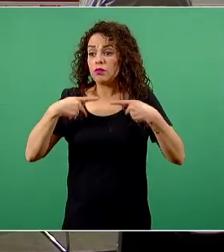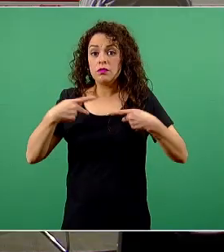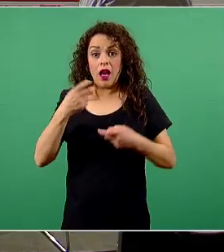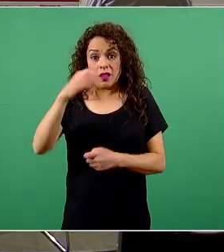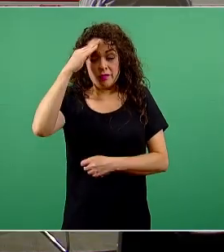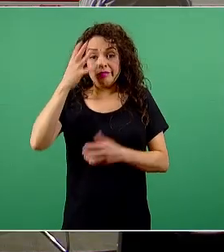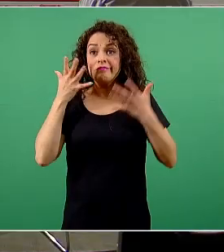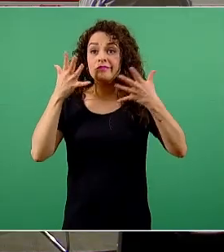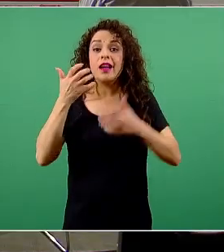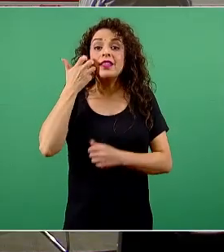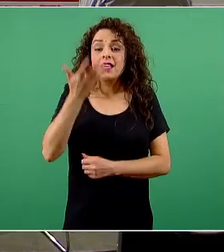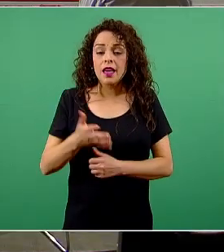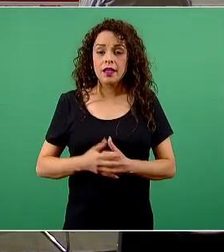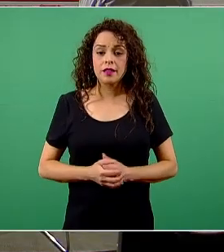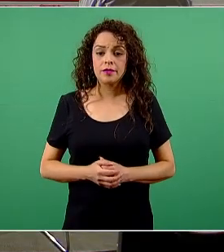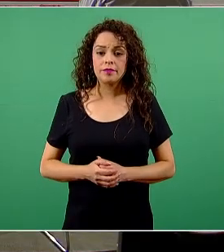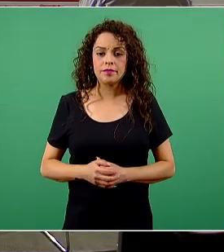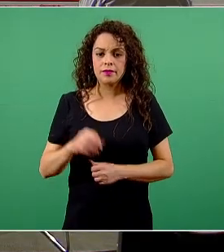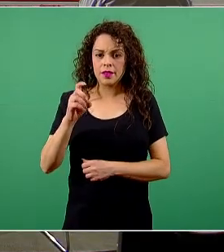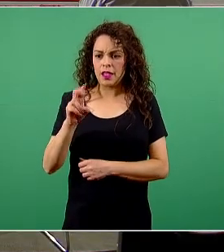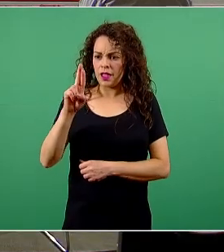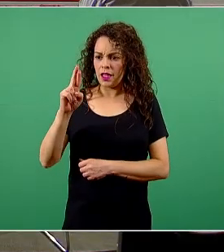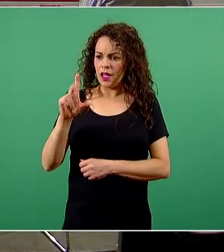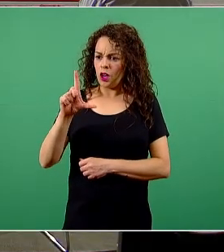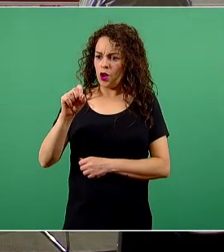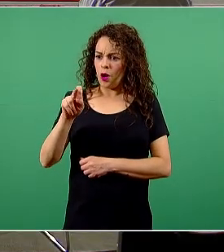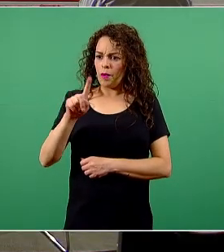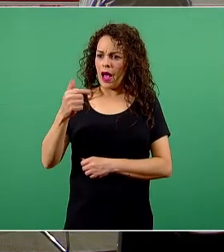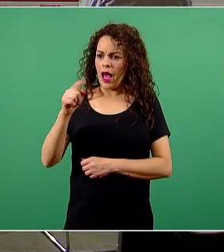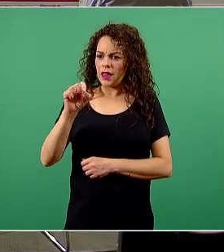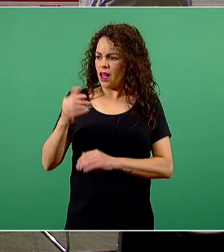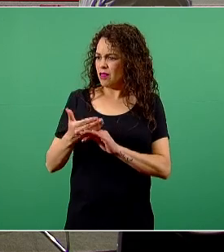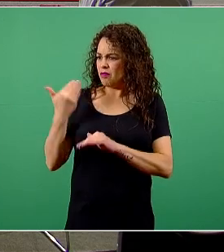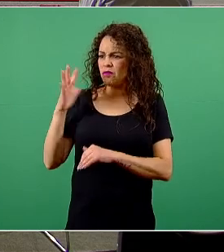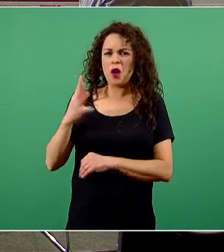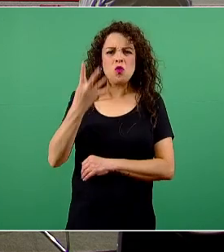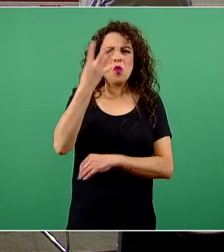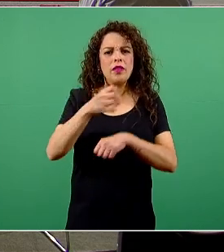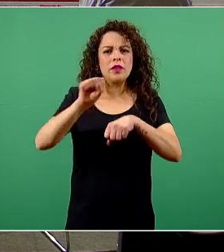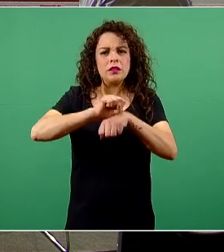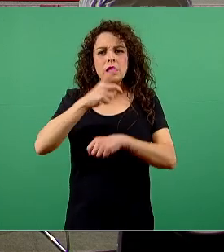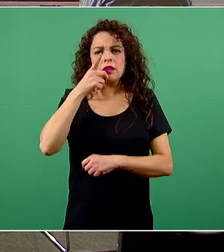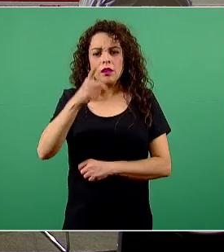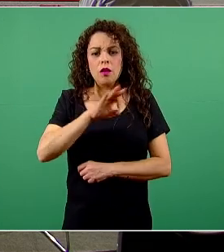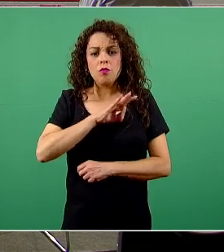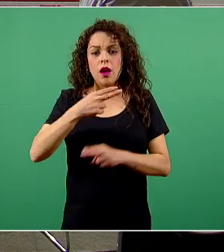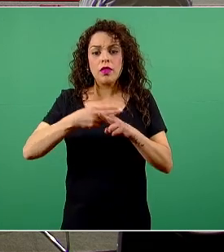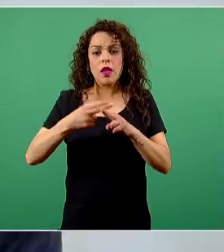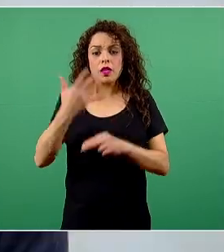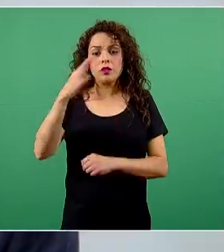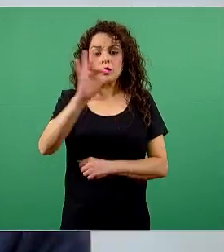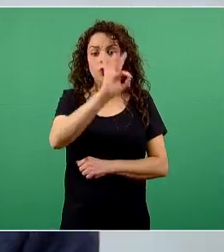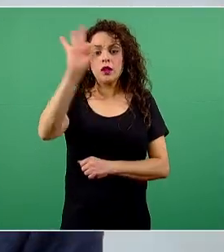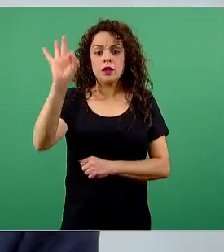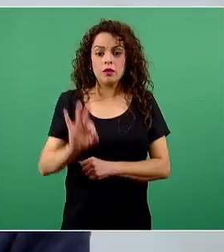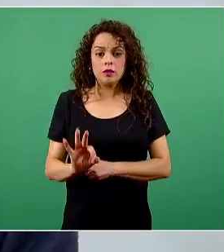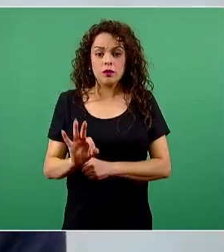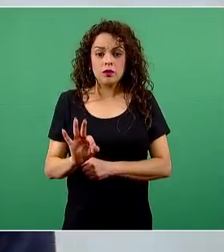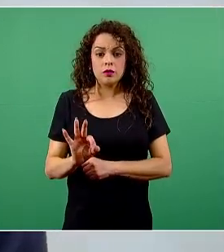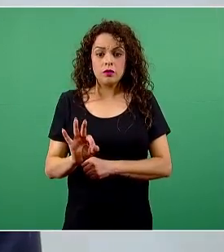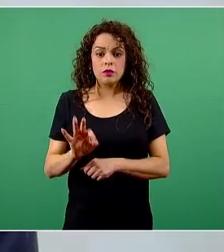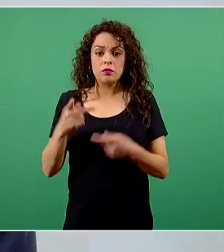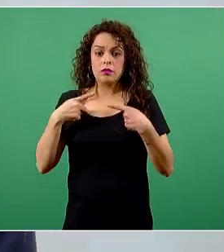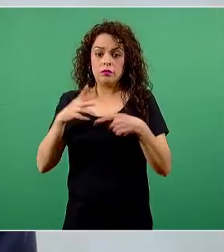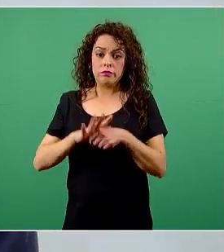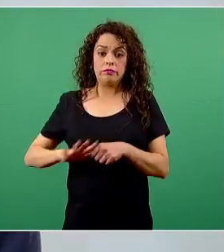doctor López-Gatell hace como 4 semanas mencionó que podríamos tener hasta el 50% de la